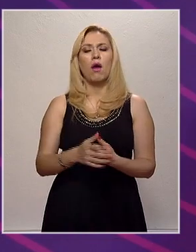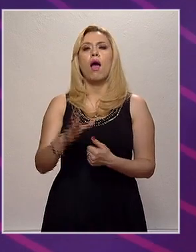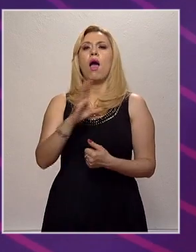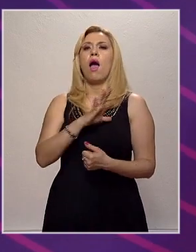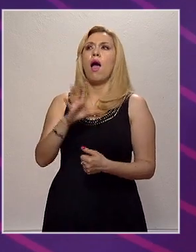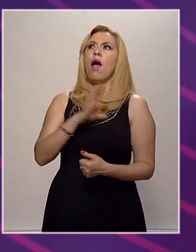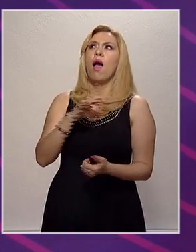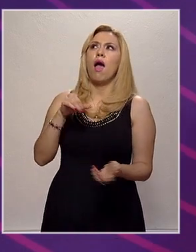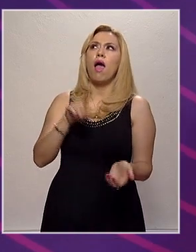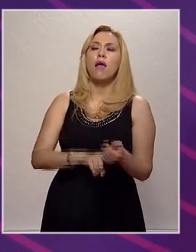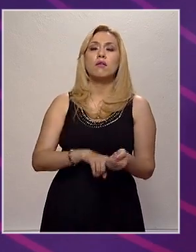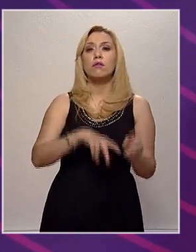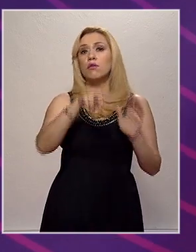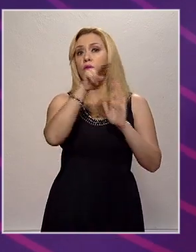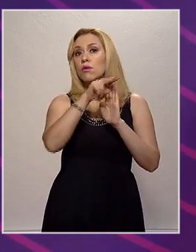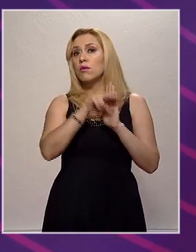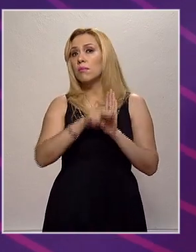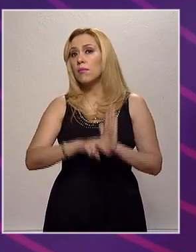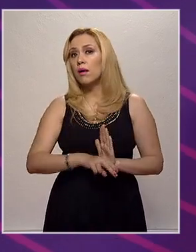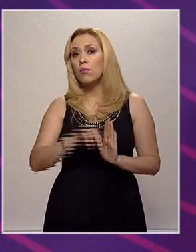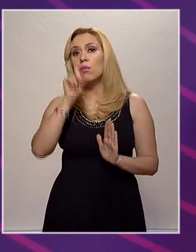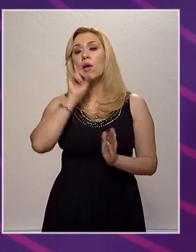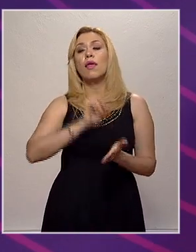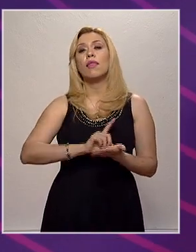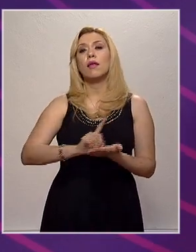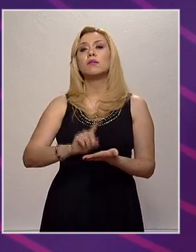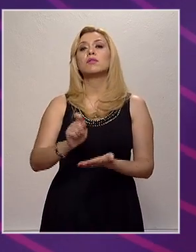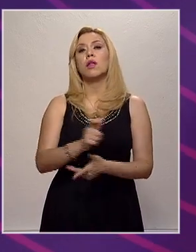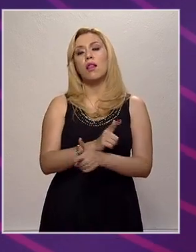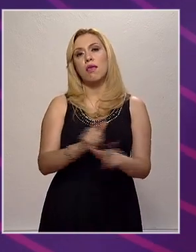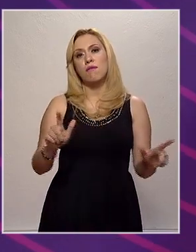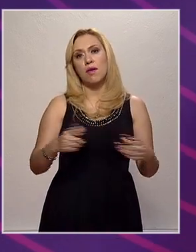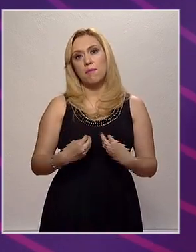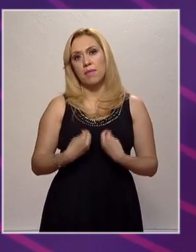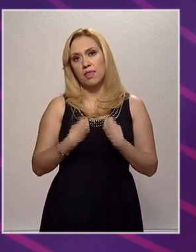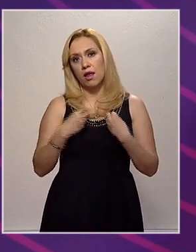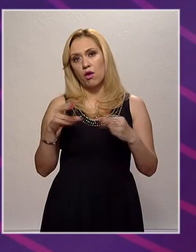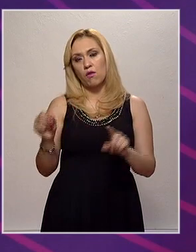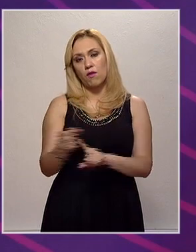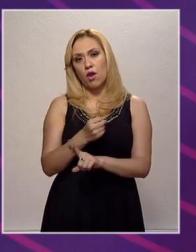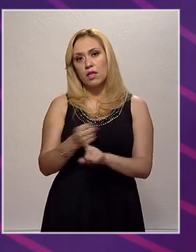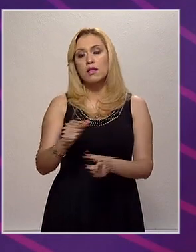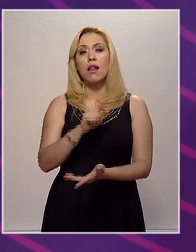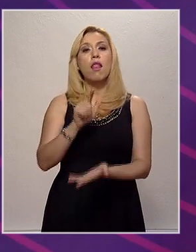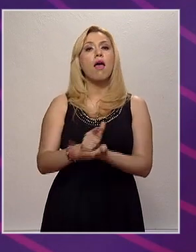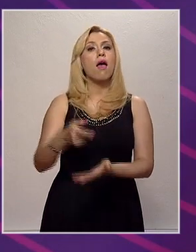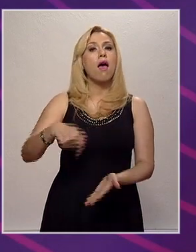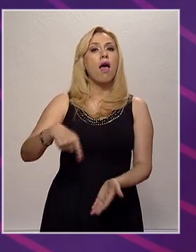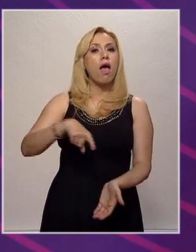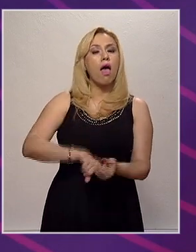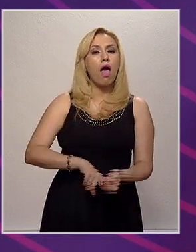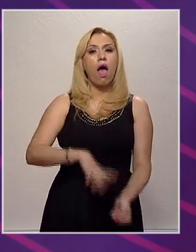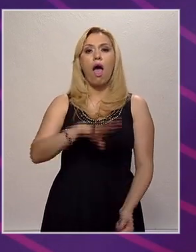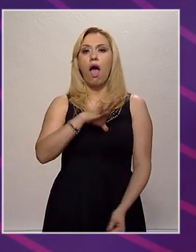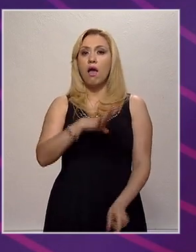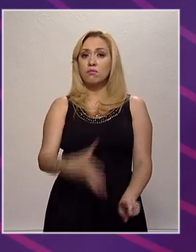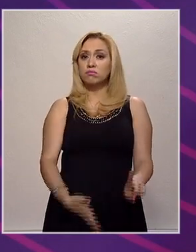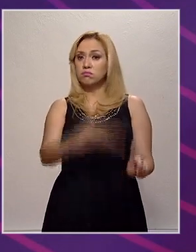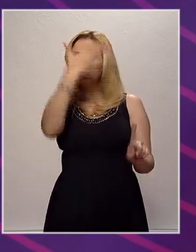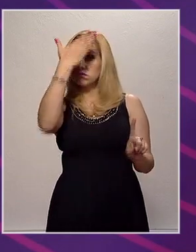ya un contenido normativo del derecho de las mujeres a una vida libre de violencia. La Ley de Acceso Local trae un contenido